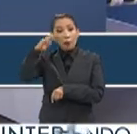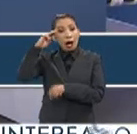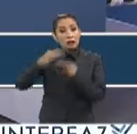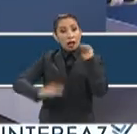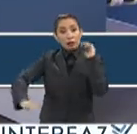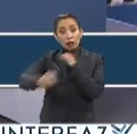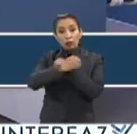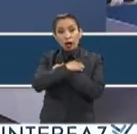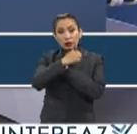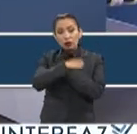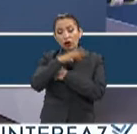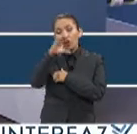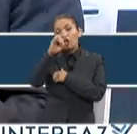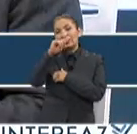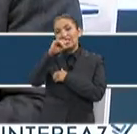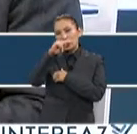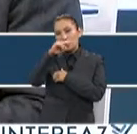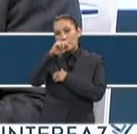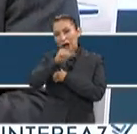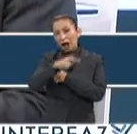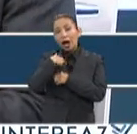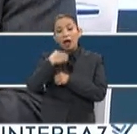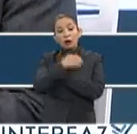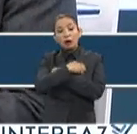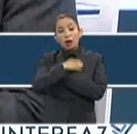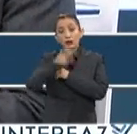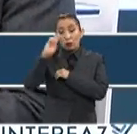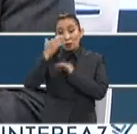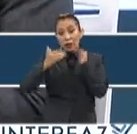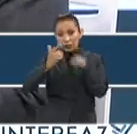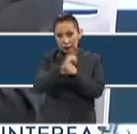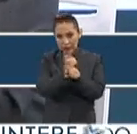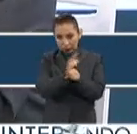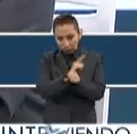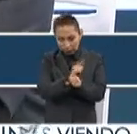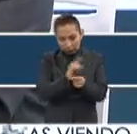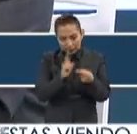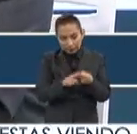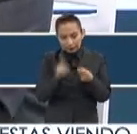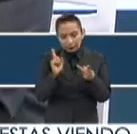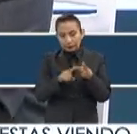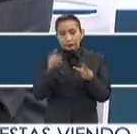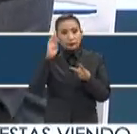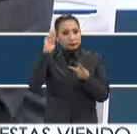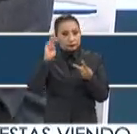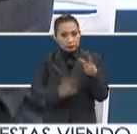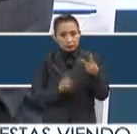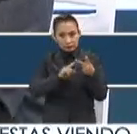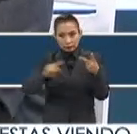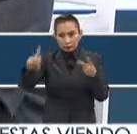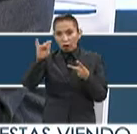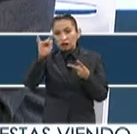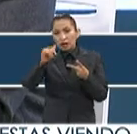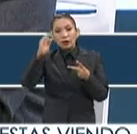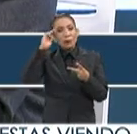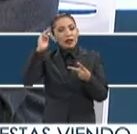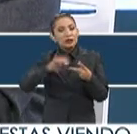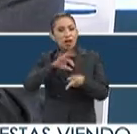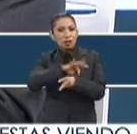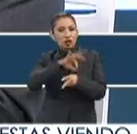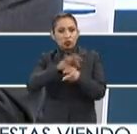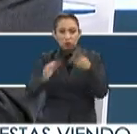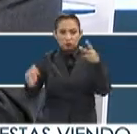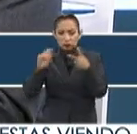y la educación continua. Incluso la educación superior es la licenciatura, los posgrados, especialidades, maestrías y